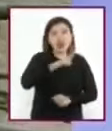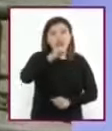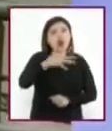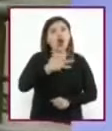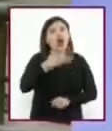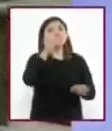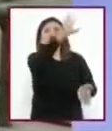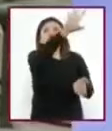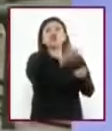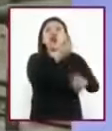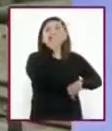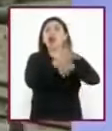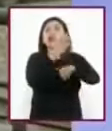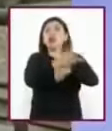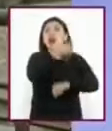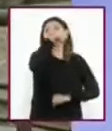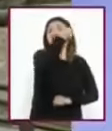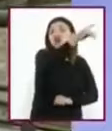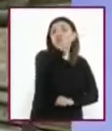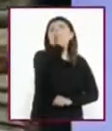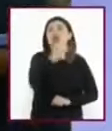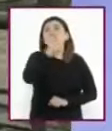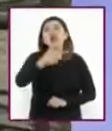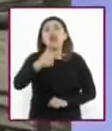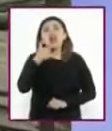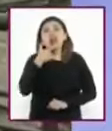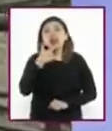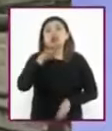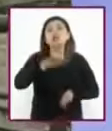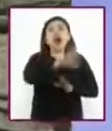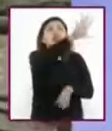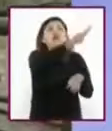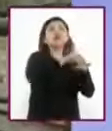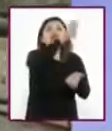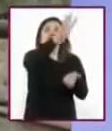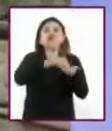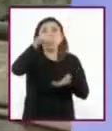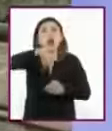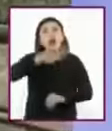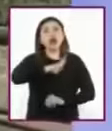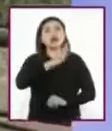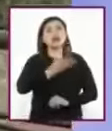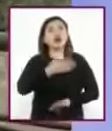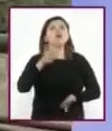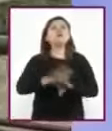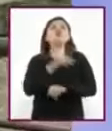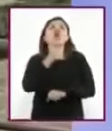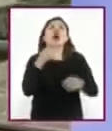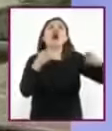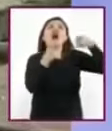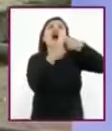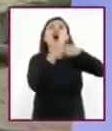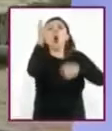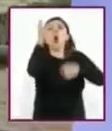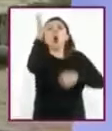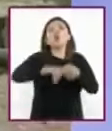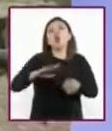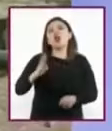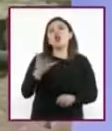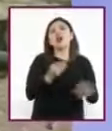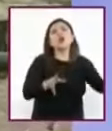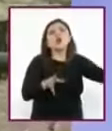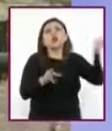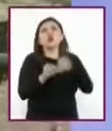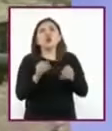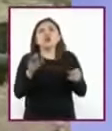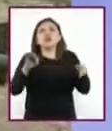anglicismos, palabras provenientes del idioma inglés que se han incorporado al español por la influencia cultural y tecnológica de los